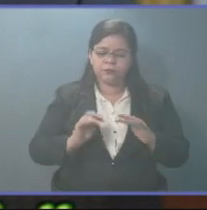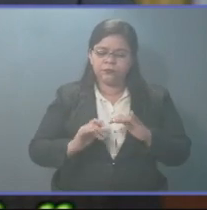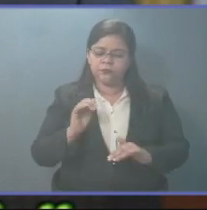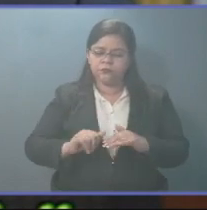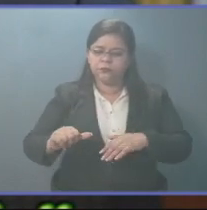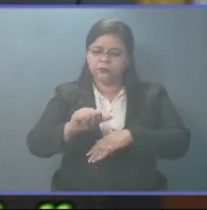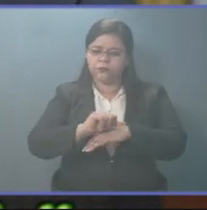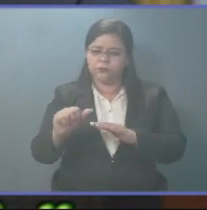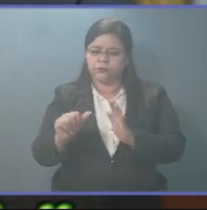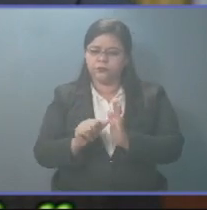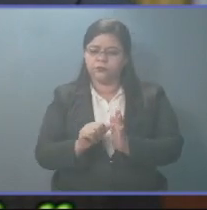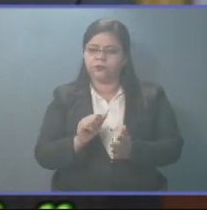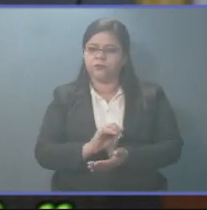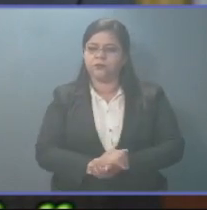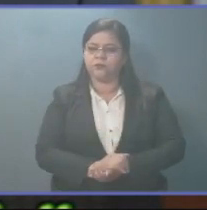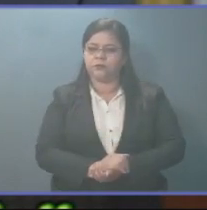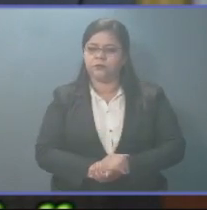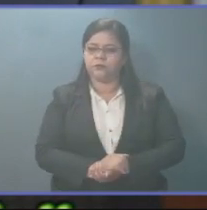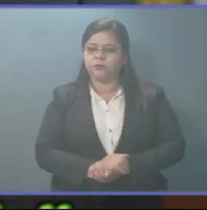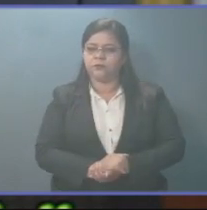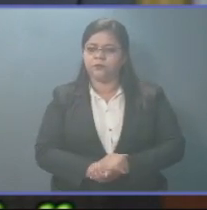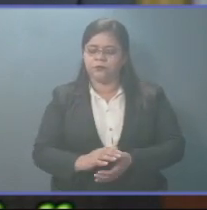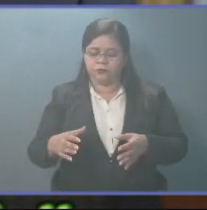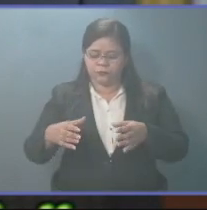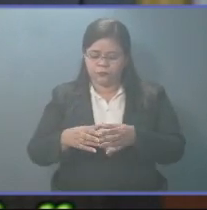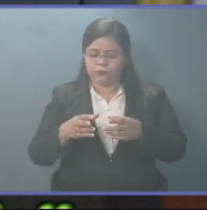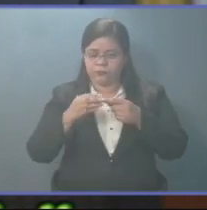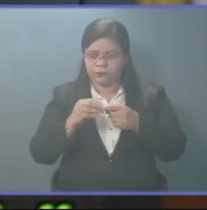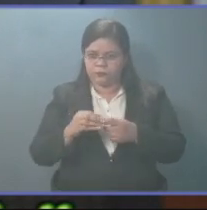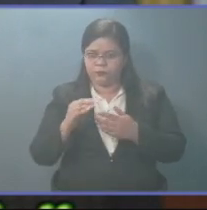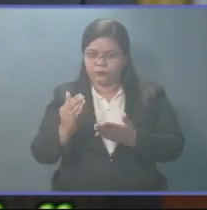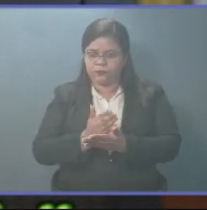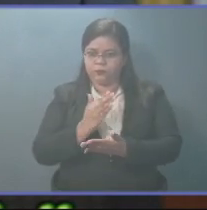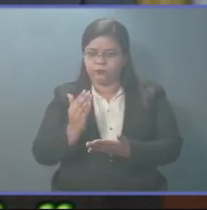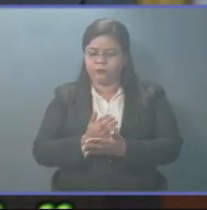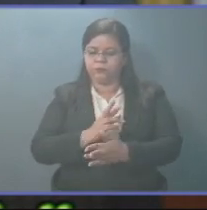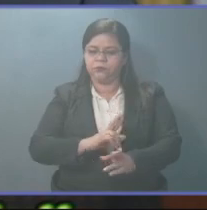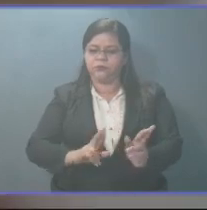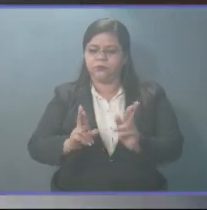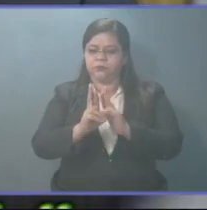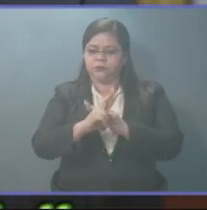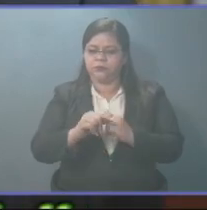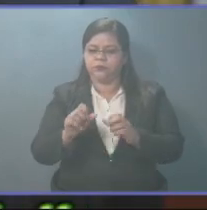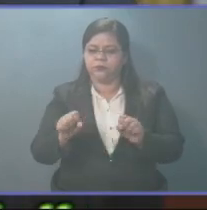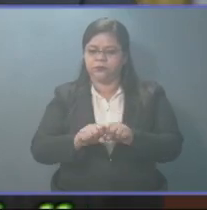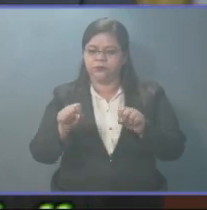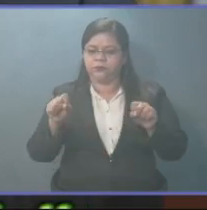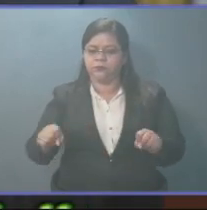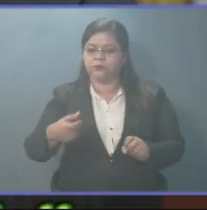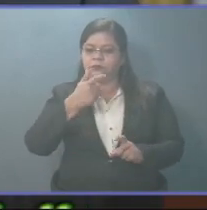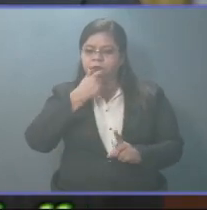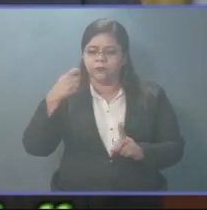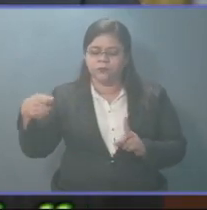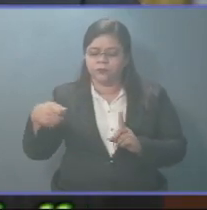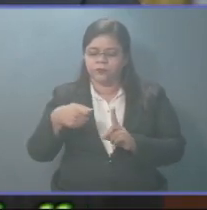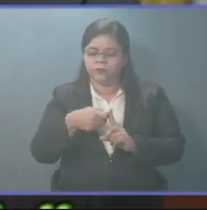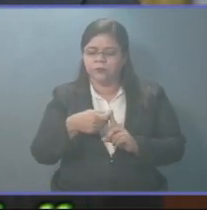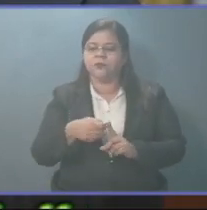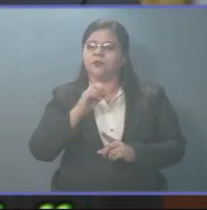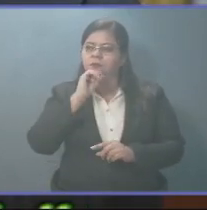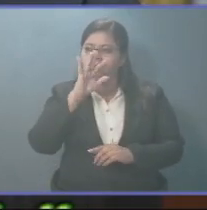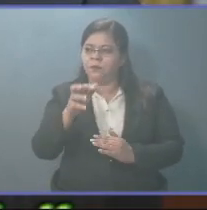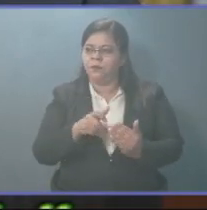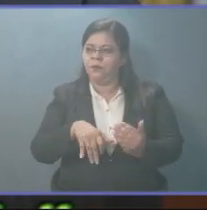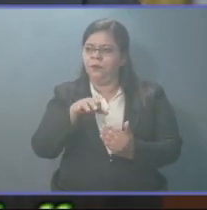Asamblea Legislativa presente. La comisión ad hoc para que estudie reformas integrales del sistema de pensiones se refiere